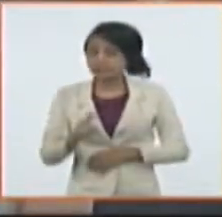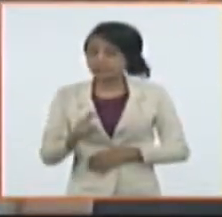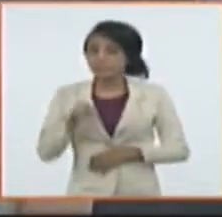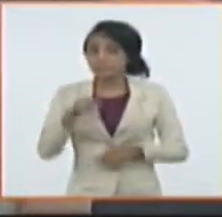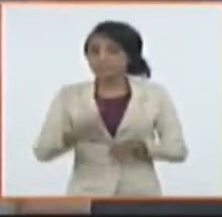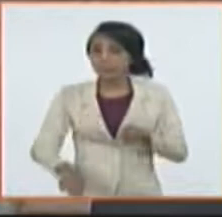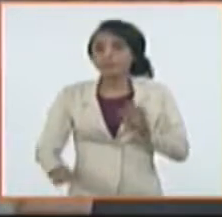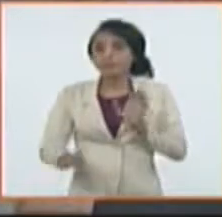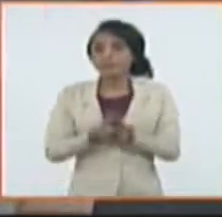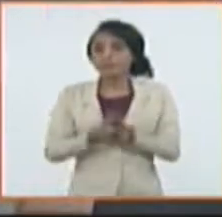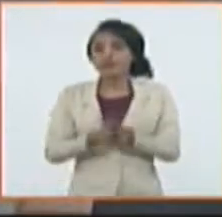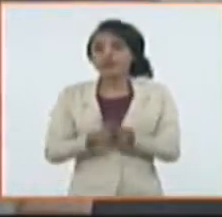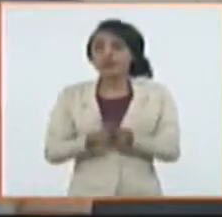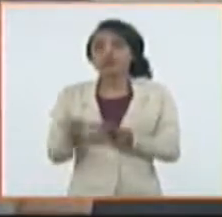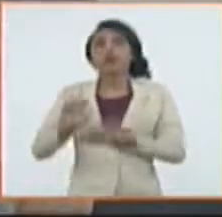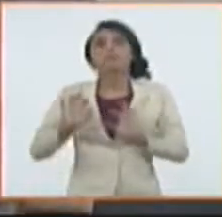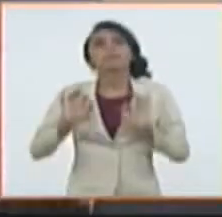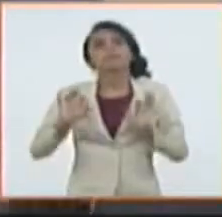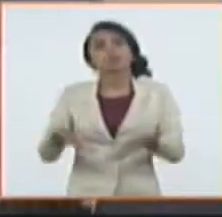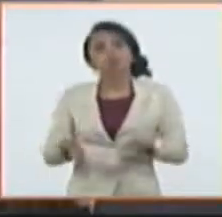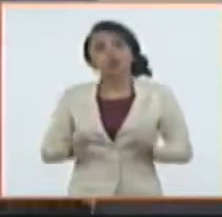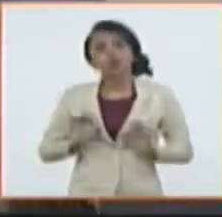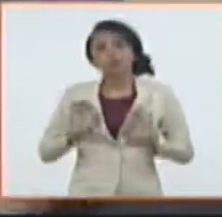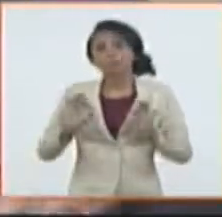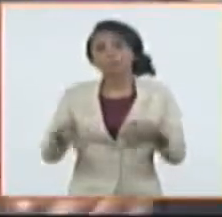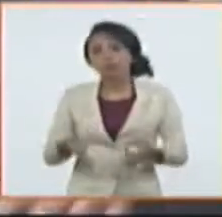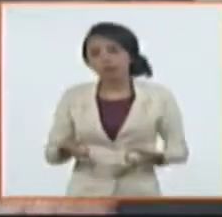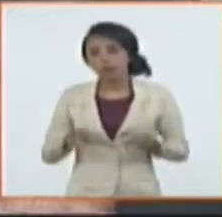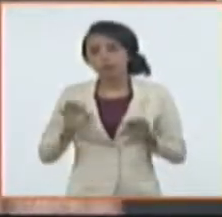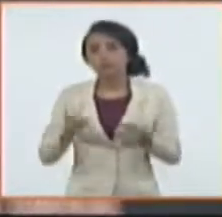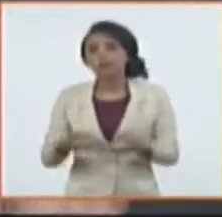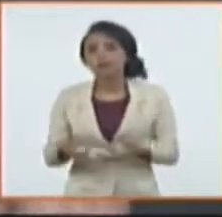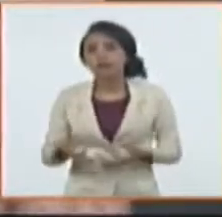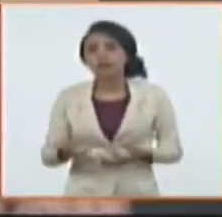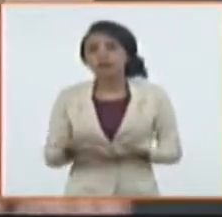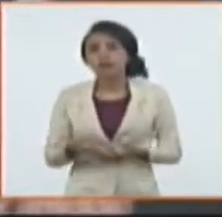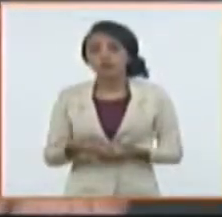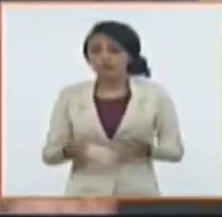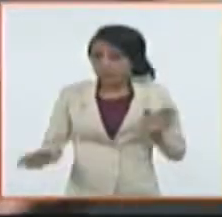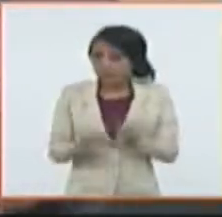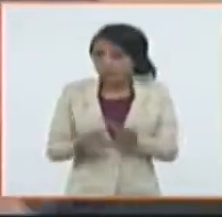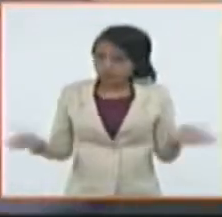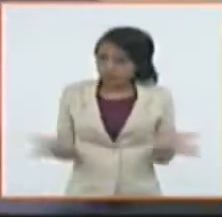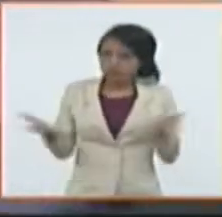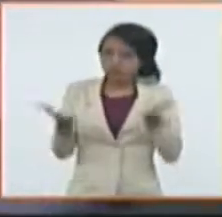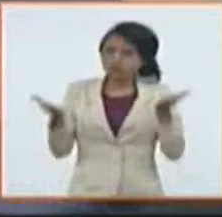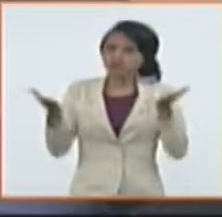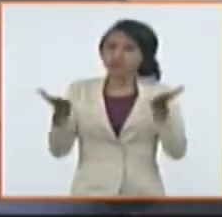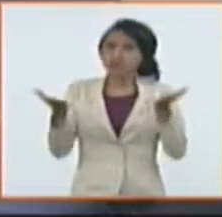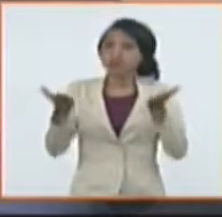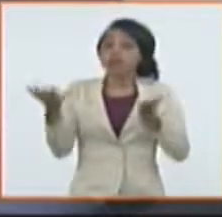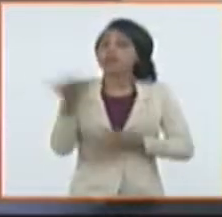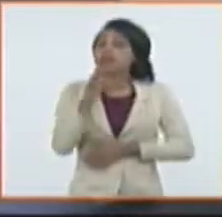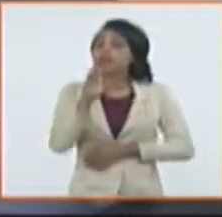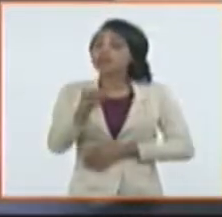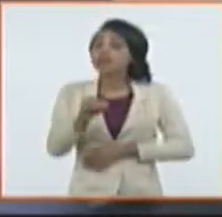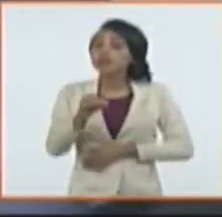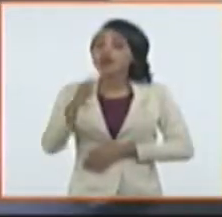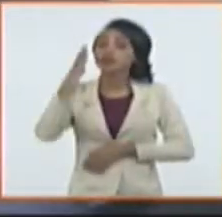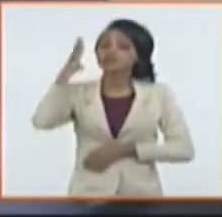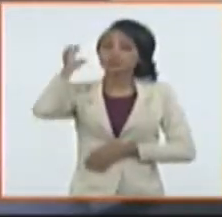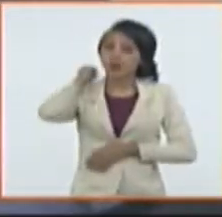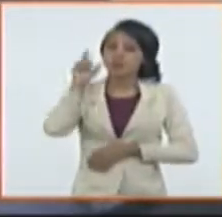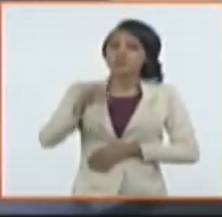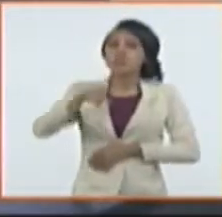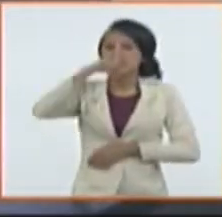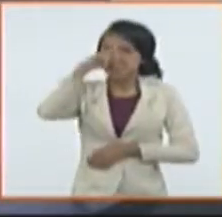empezamos a caer como en una rutina y un inmovilismo. Y hubo que dar un corrientazo, y el corrientazo lo dio él, con el sí se puede. Bueno, estamos en un